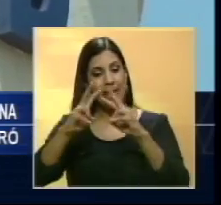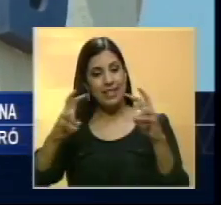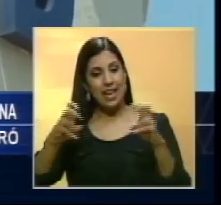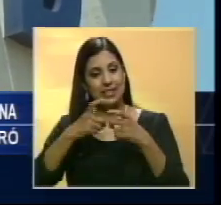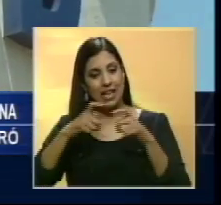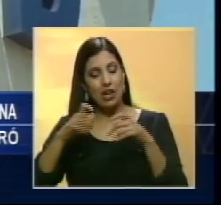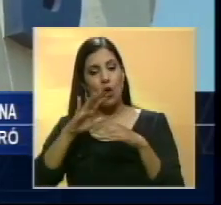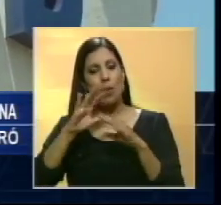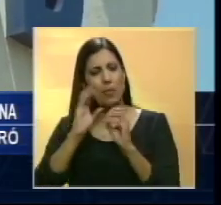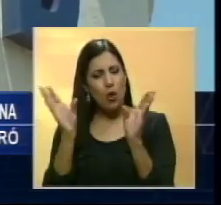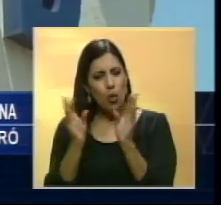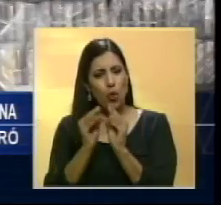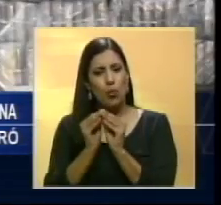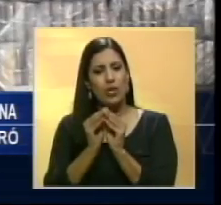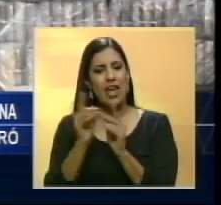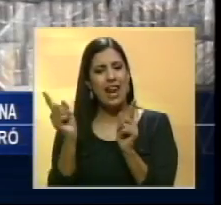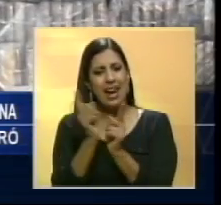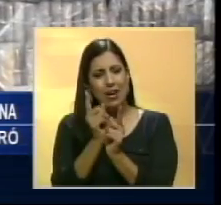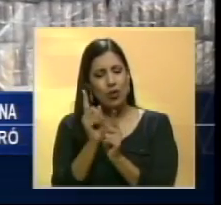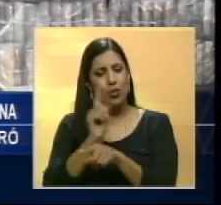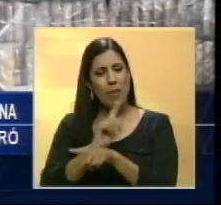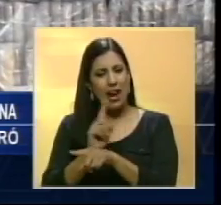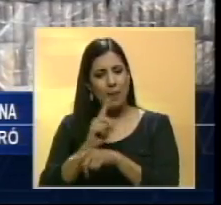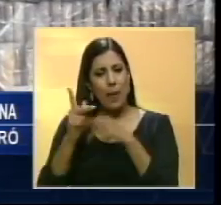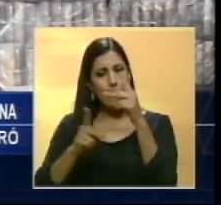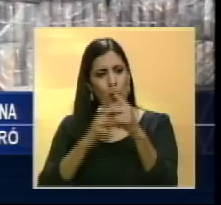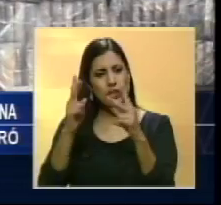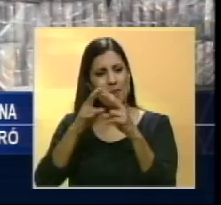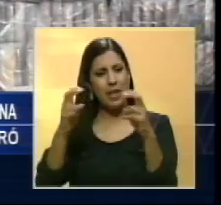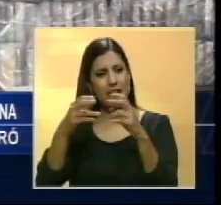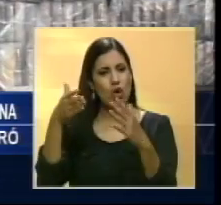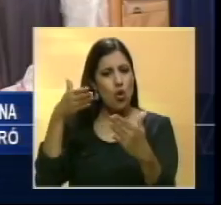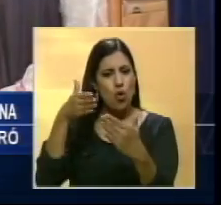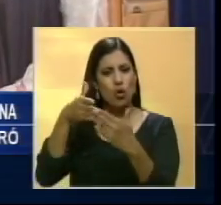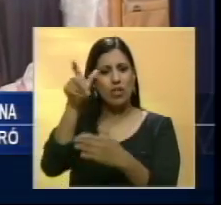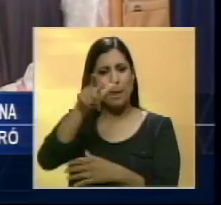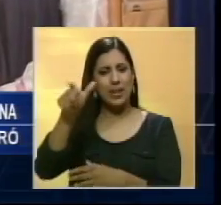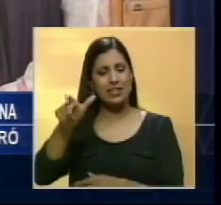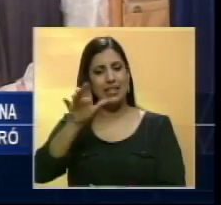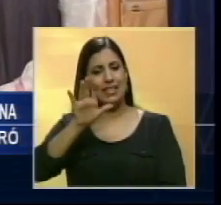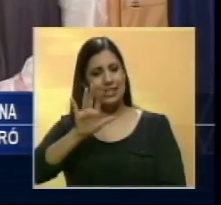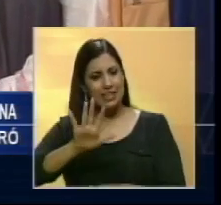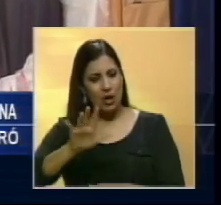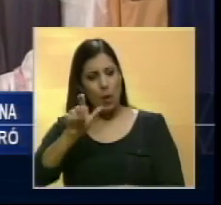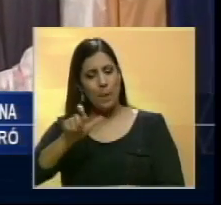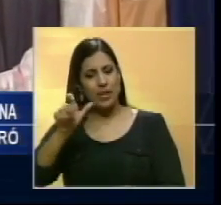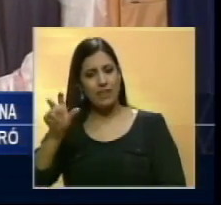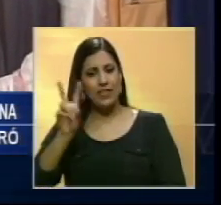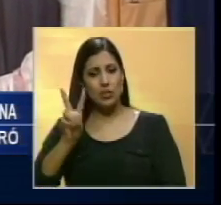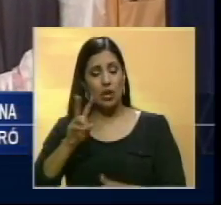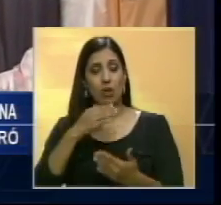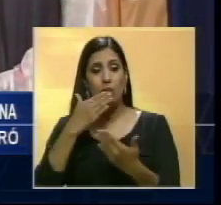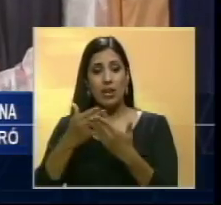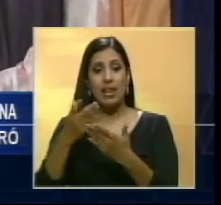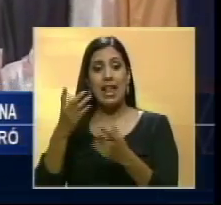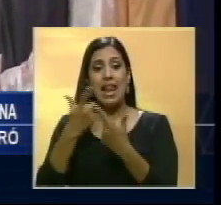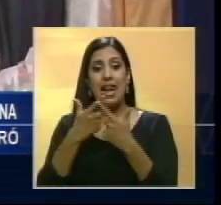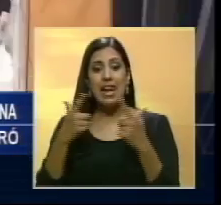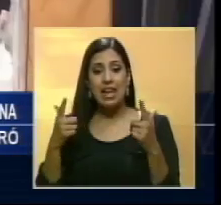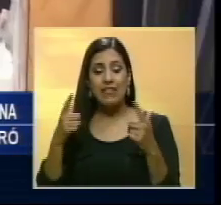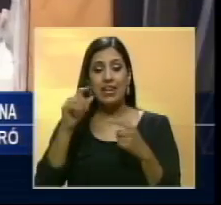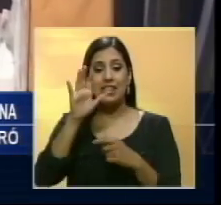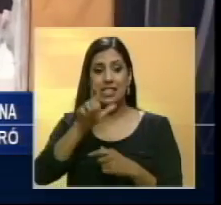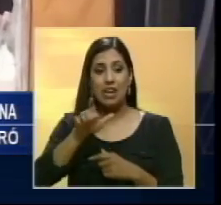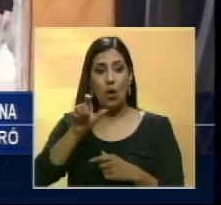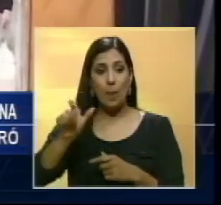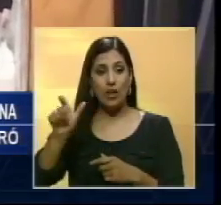General concluir a la brevedad posible el proceso de investigación que se lleva a cabo contra Rodríguez, quien dispuso poner en libertad a los